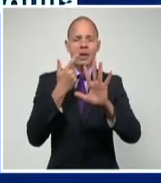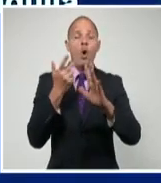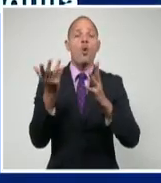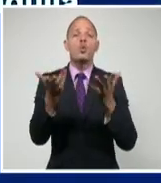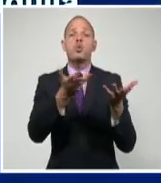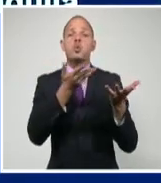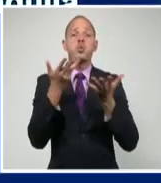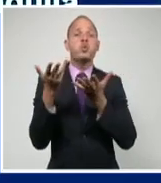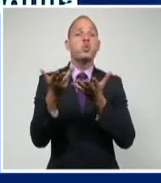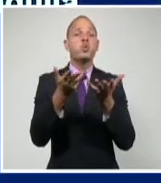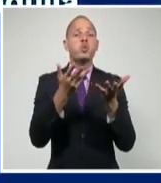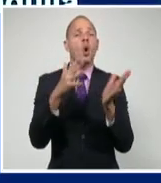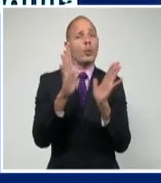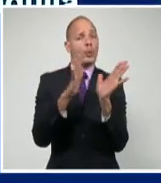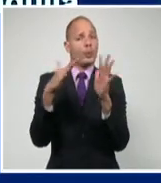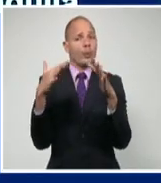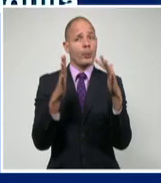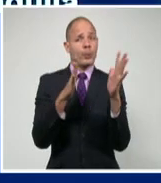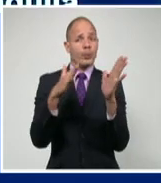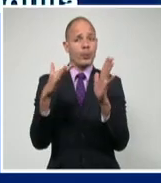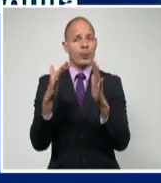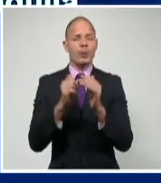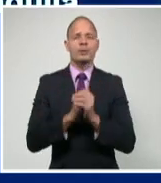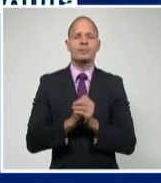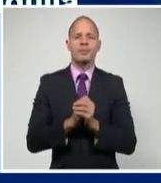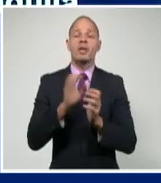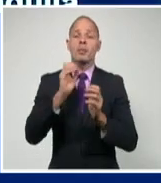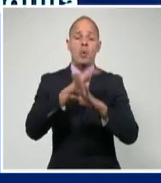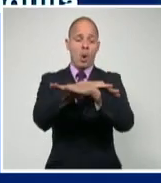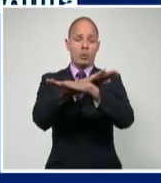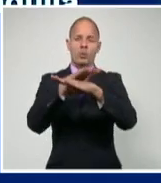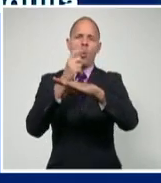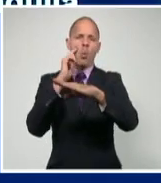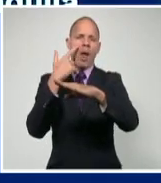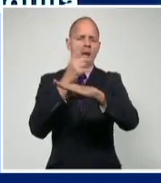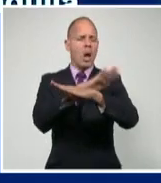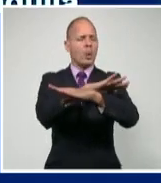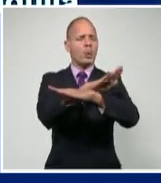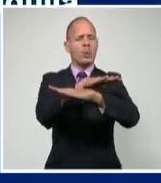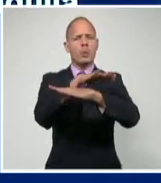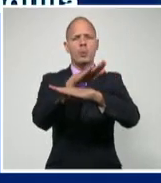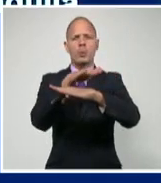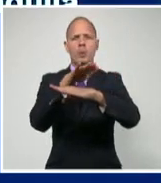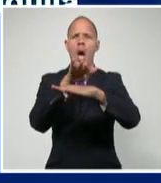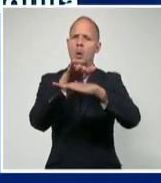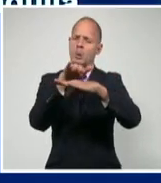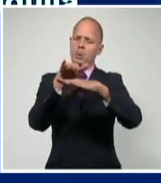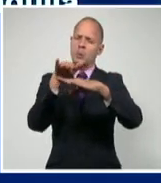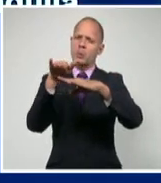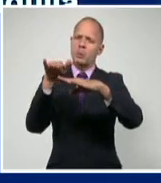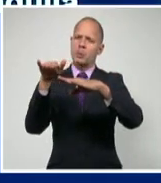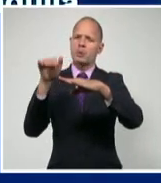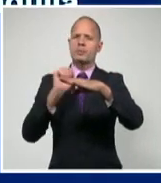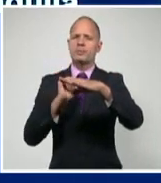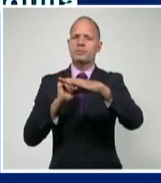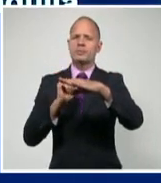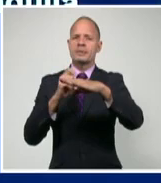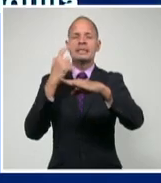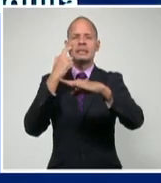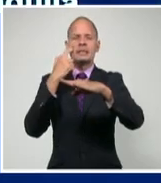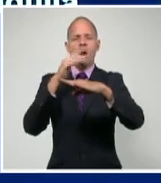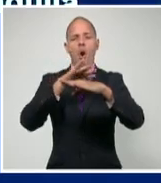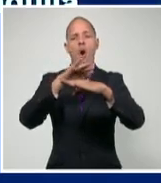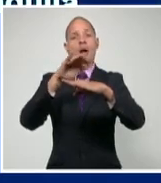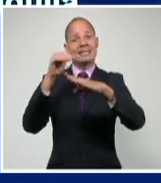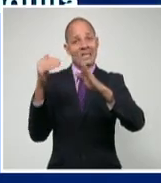por hora. Tendremos poco oleaje en la costa norte oriental, también en el resto de la costa norte, que se irá incrementando